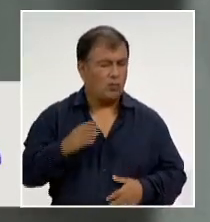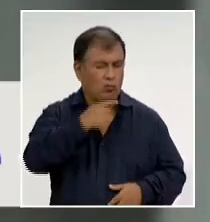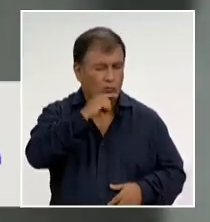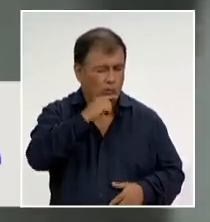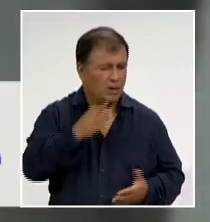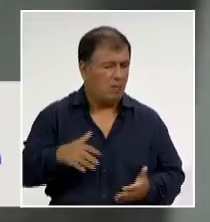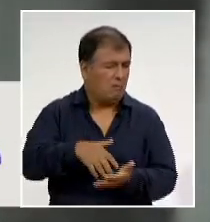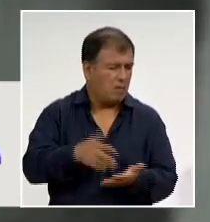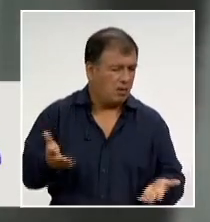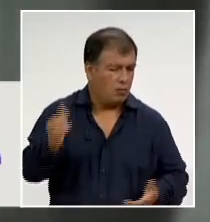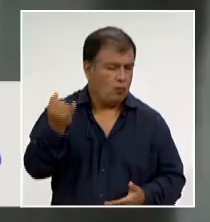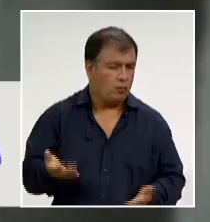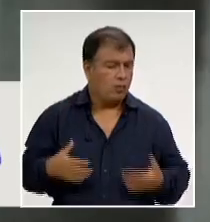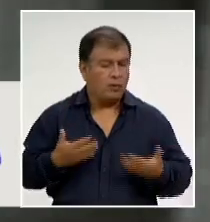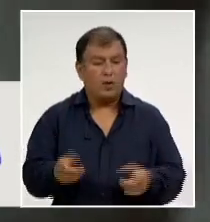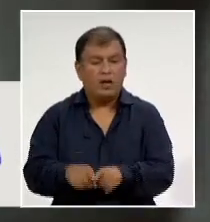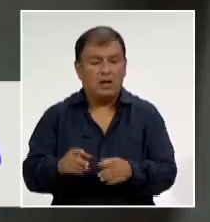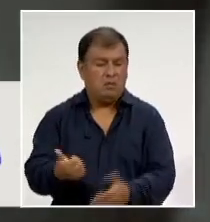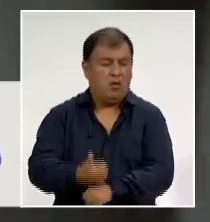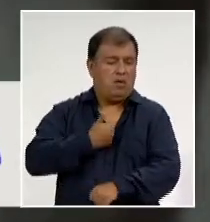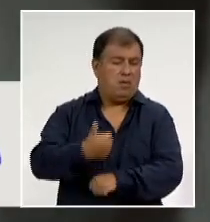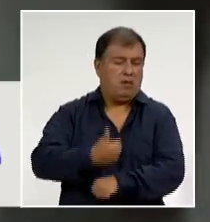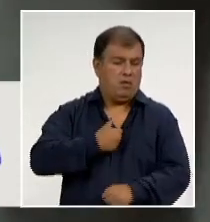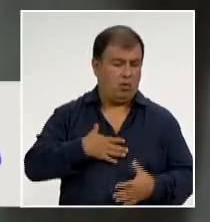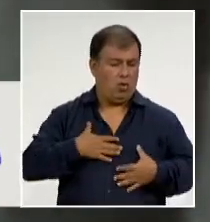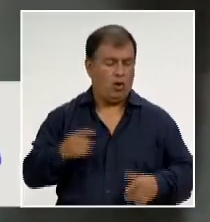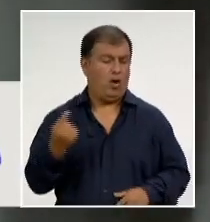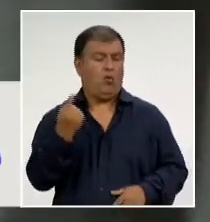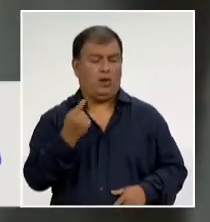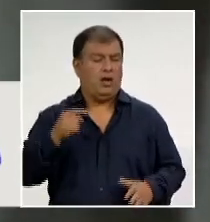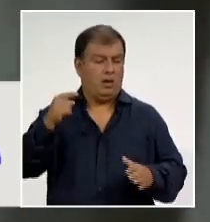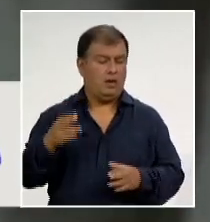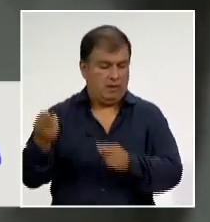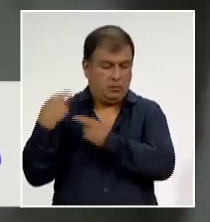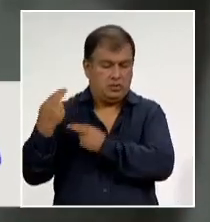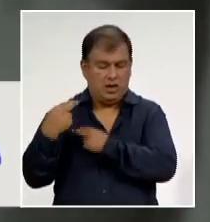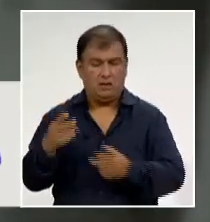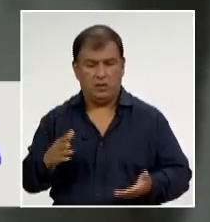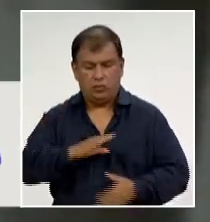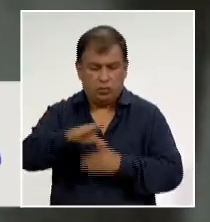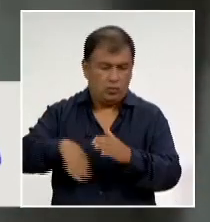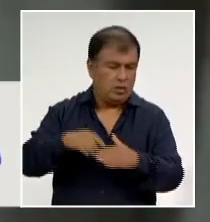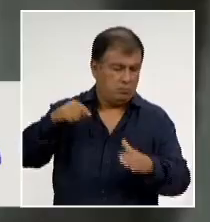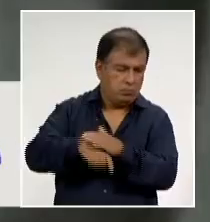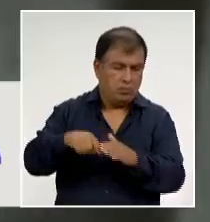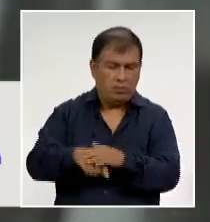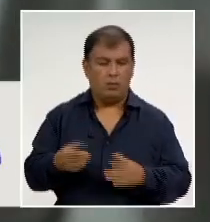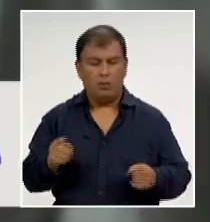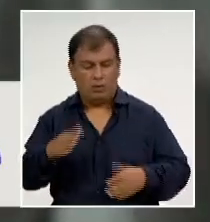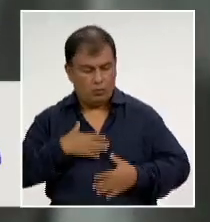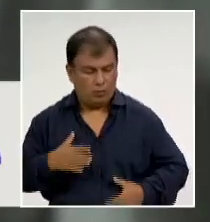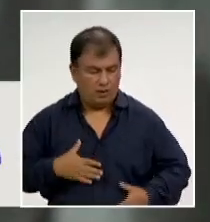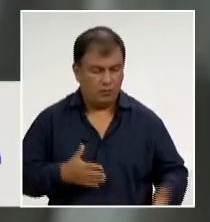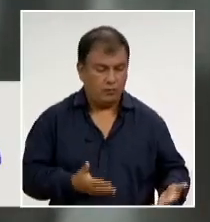esta mujer, Isabel Díaz, autoinculpándose, diciendo que ella fue la única responsable de este crimen cuando los cuerpos